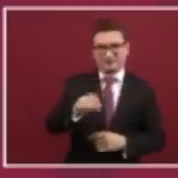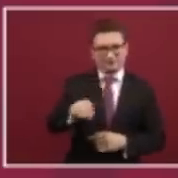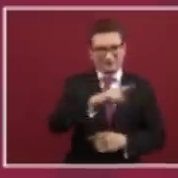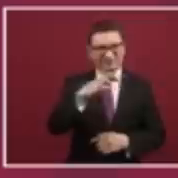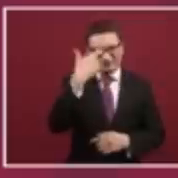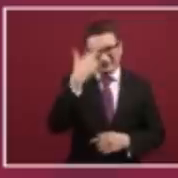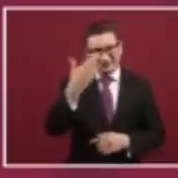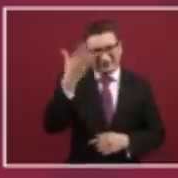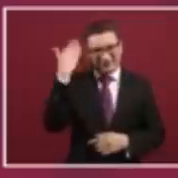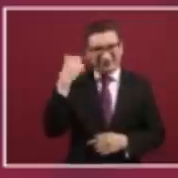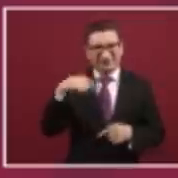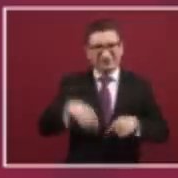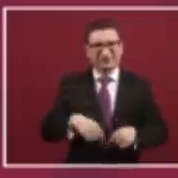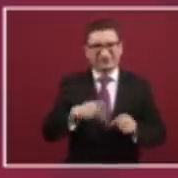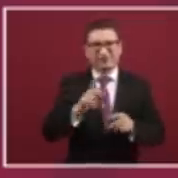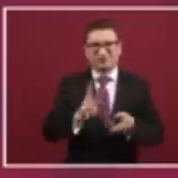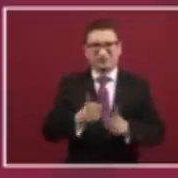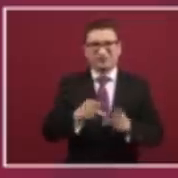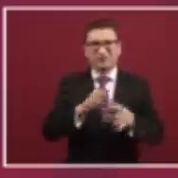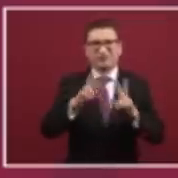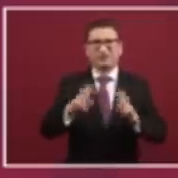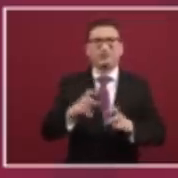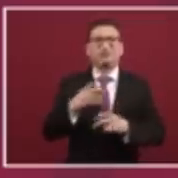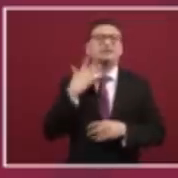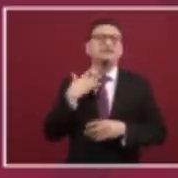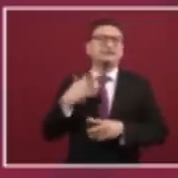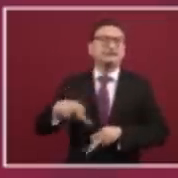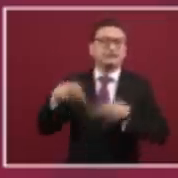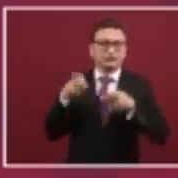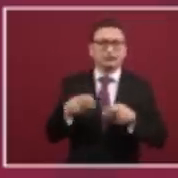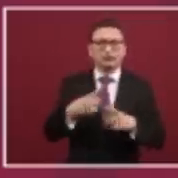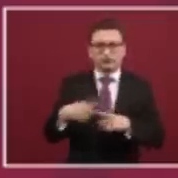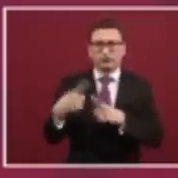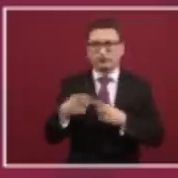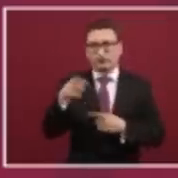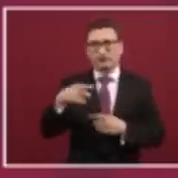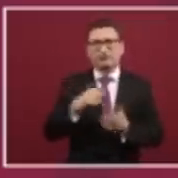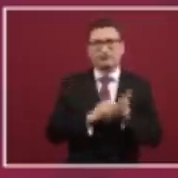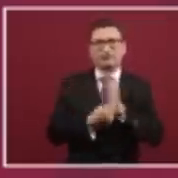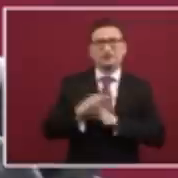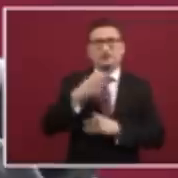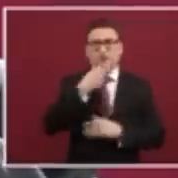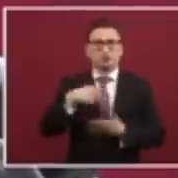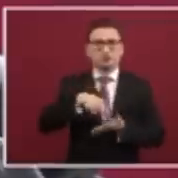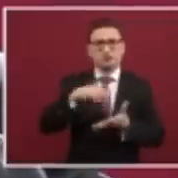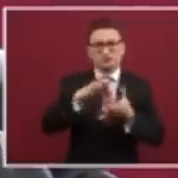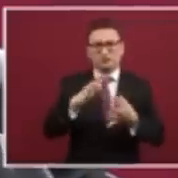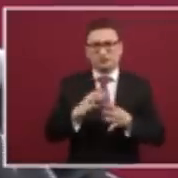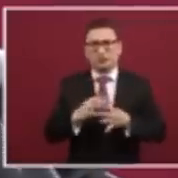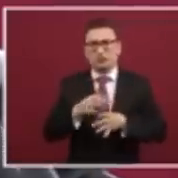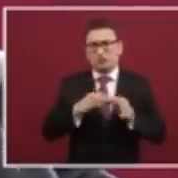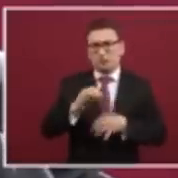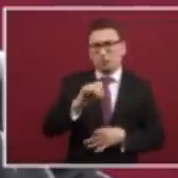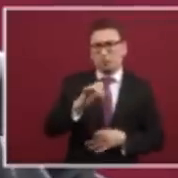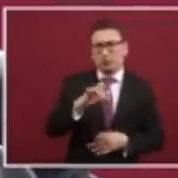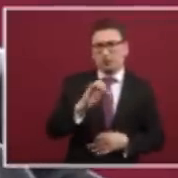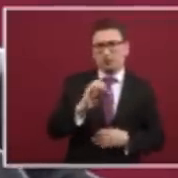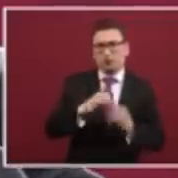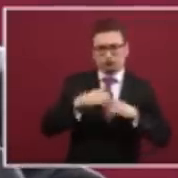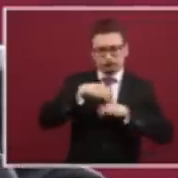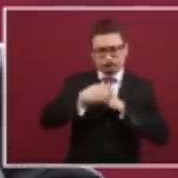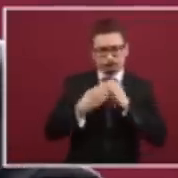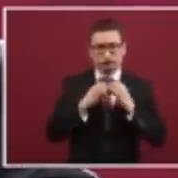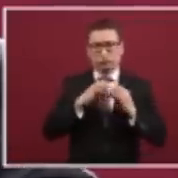aquí cuando hablábamos del huachicol, un técnico habló de la molécula y no sabíamos qué era,